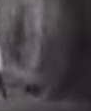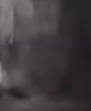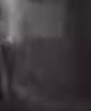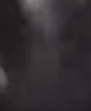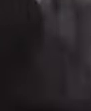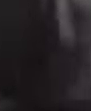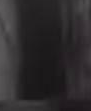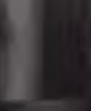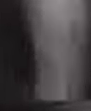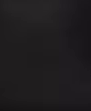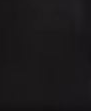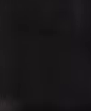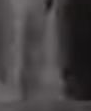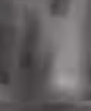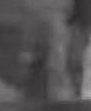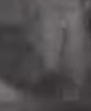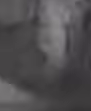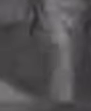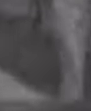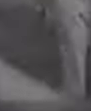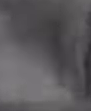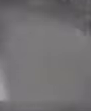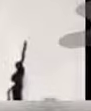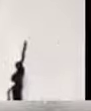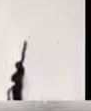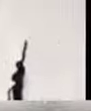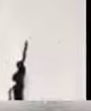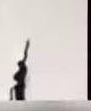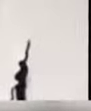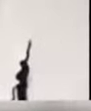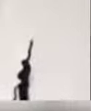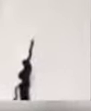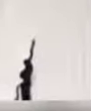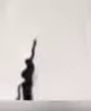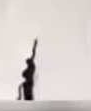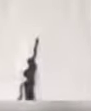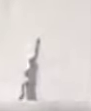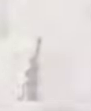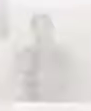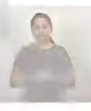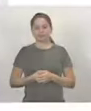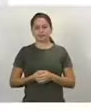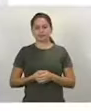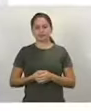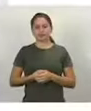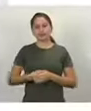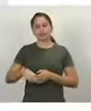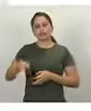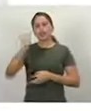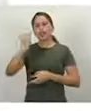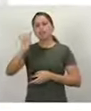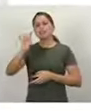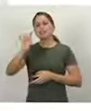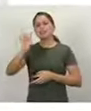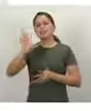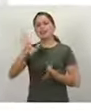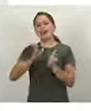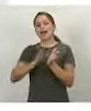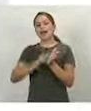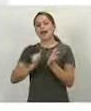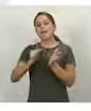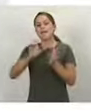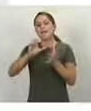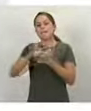el presidio de Isla de Pinos. Atrás quedaban 22 meses de difícil cautiverio. El 15 de mayo